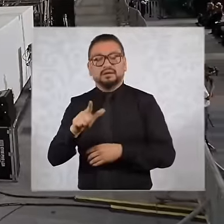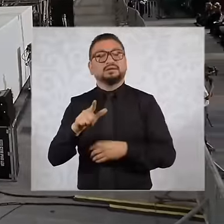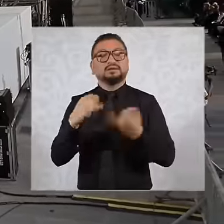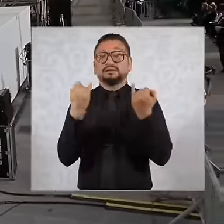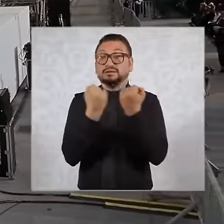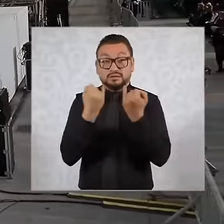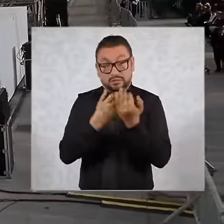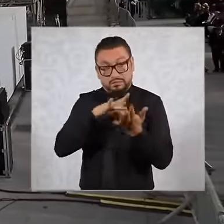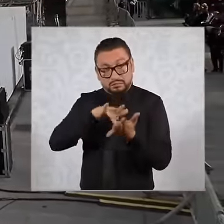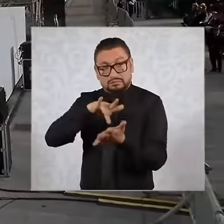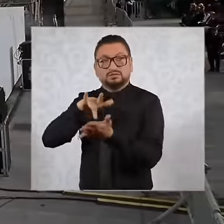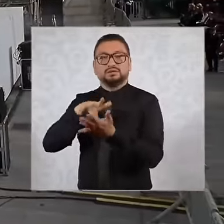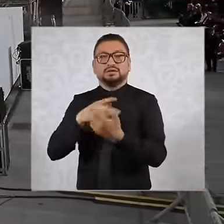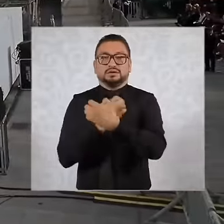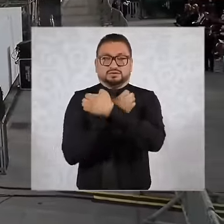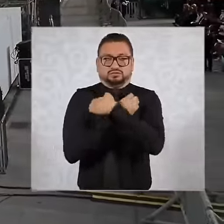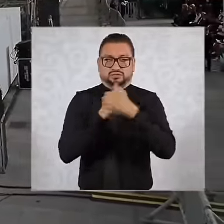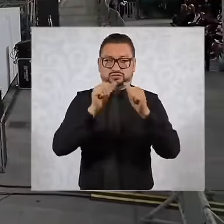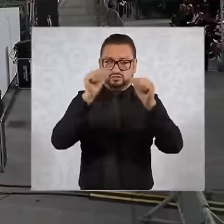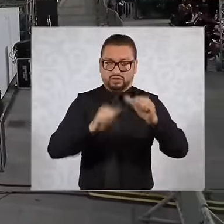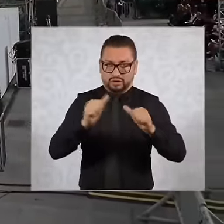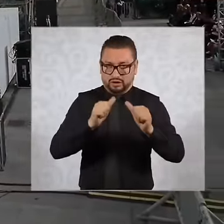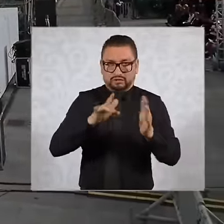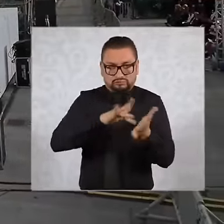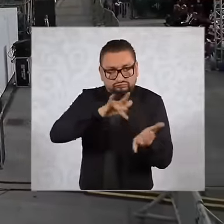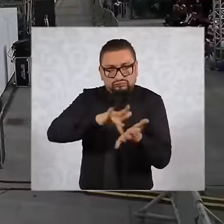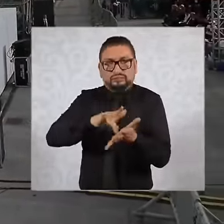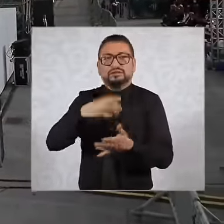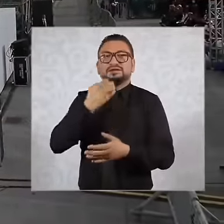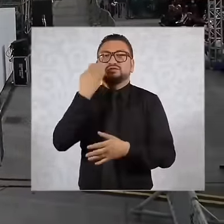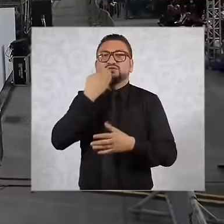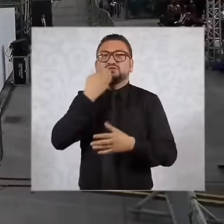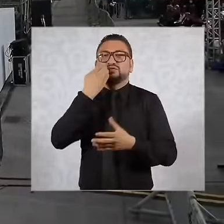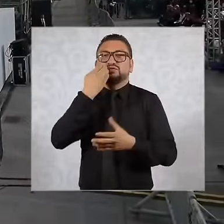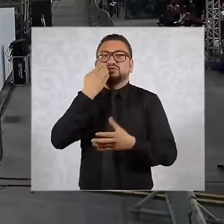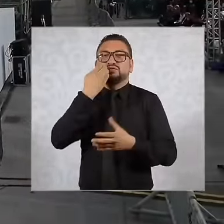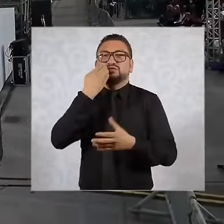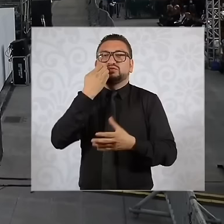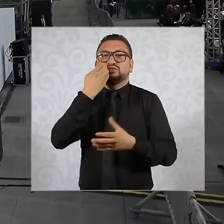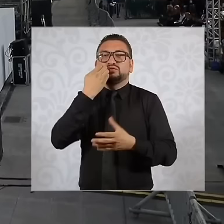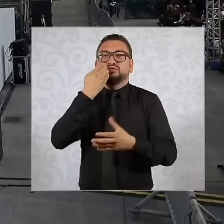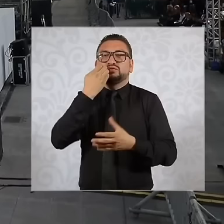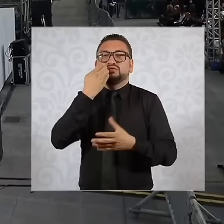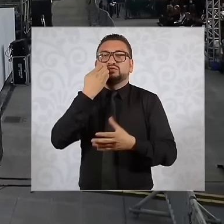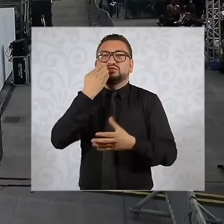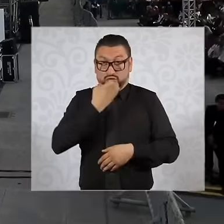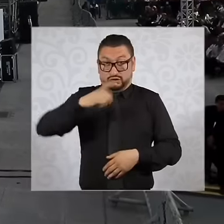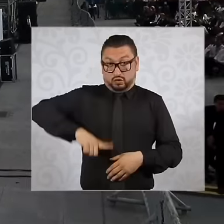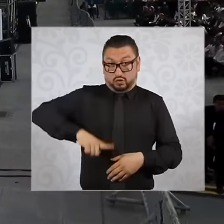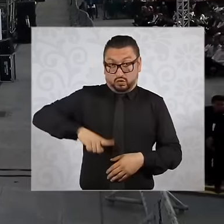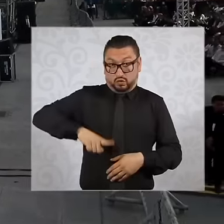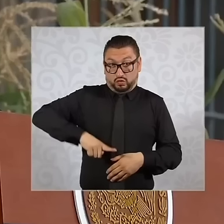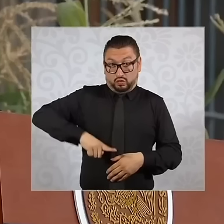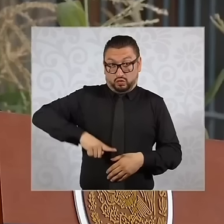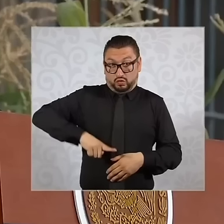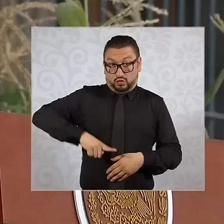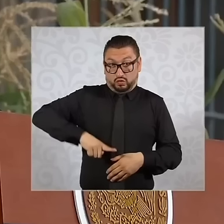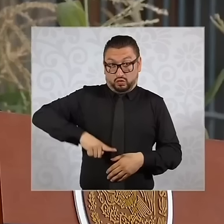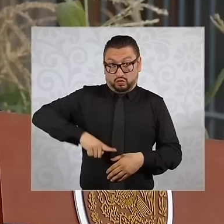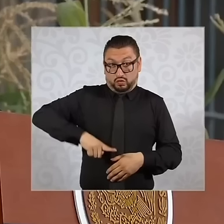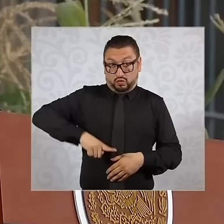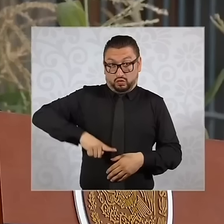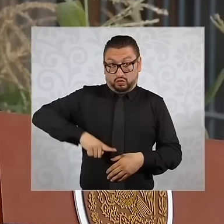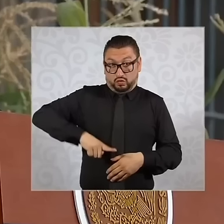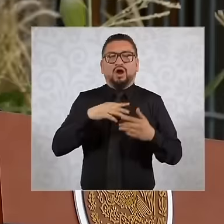a promover la educación artística en las escuelas. Por cada escuela pública formaremos una banda,